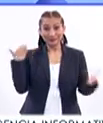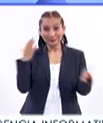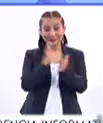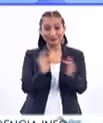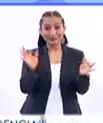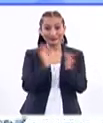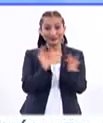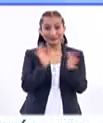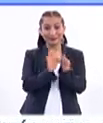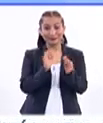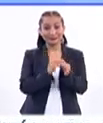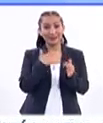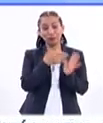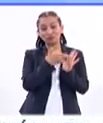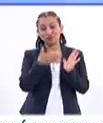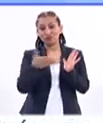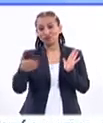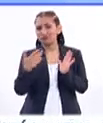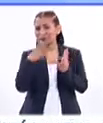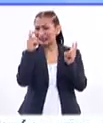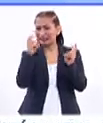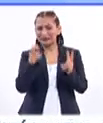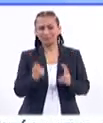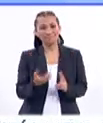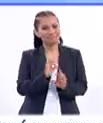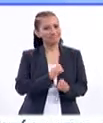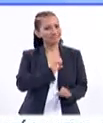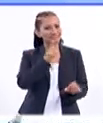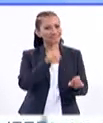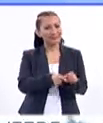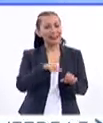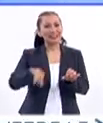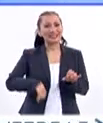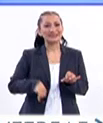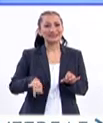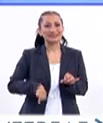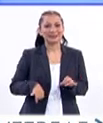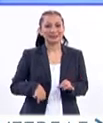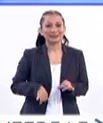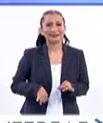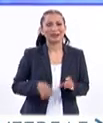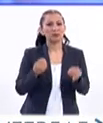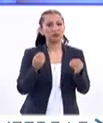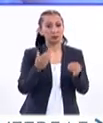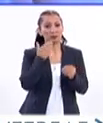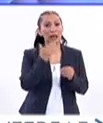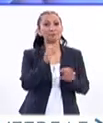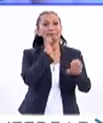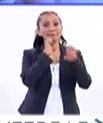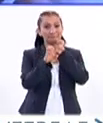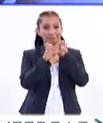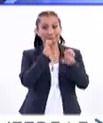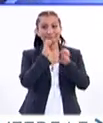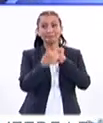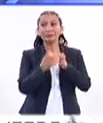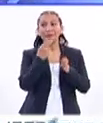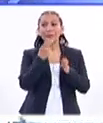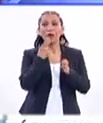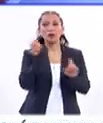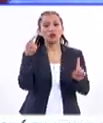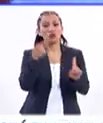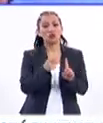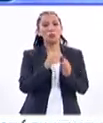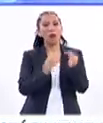se pueden dar cuenta de que tenemos un programa muy especial, muy interesante, con muy buenas entrevistas, hablando de uno de